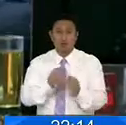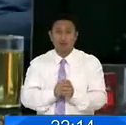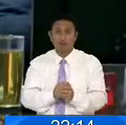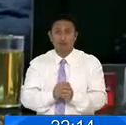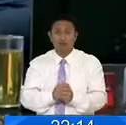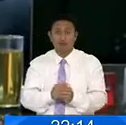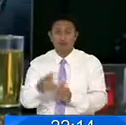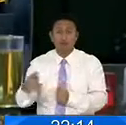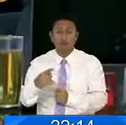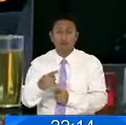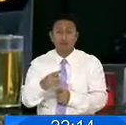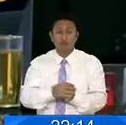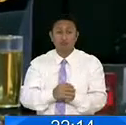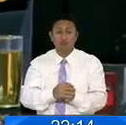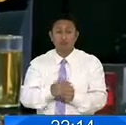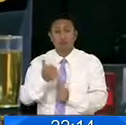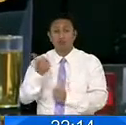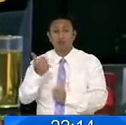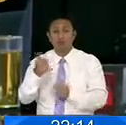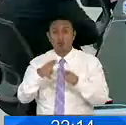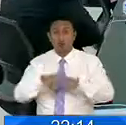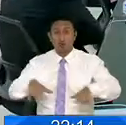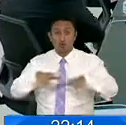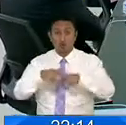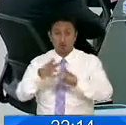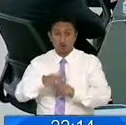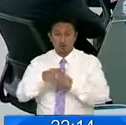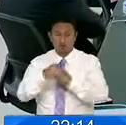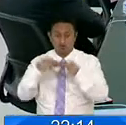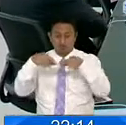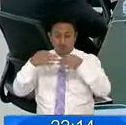que se deberá dar en el lugar de origen de los vuelos, informó Marilyn Jaramillo.